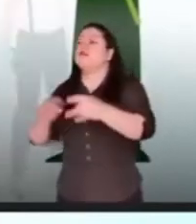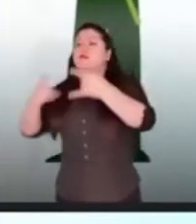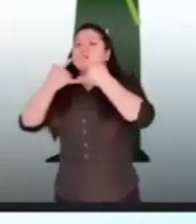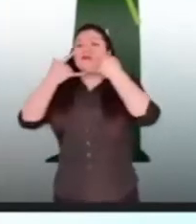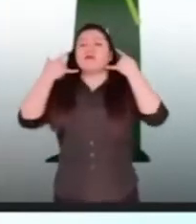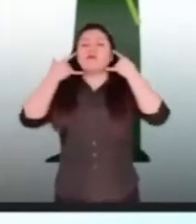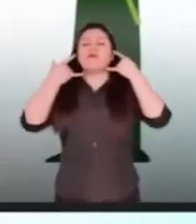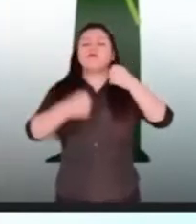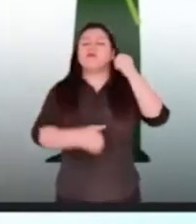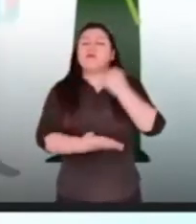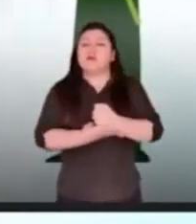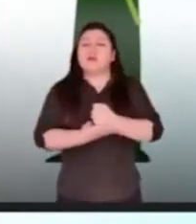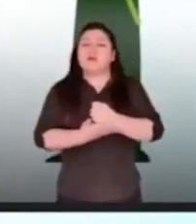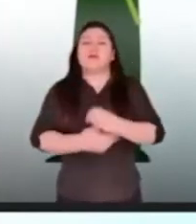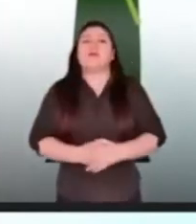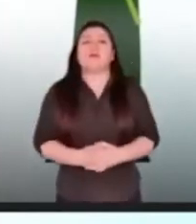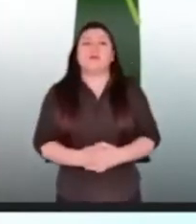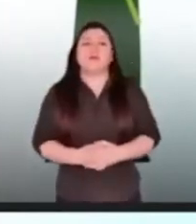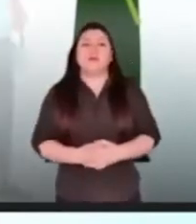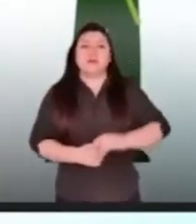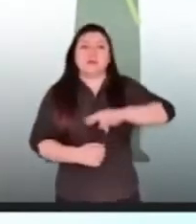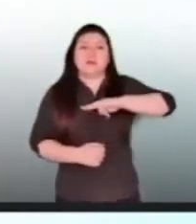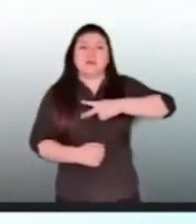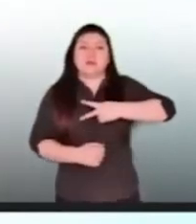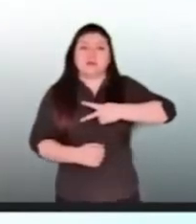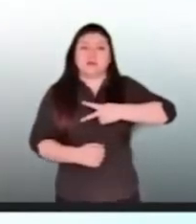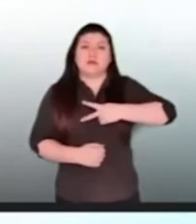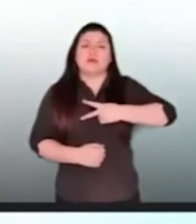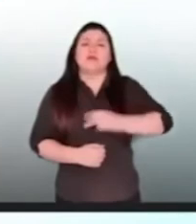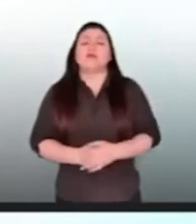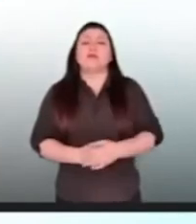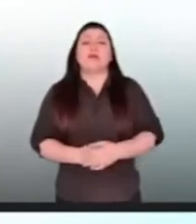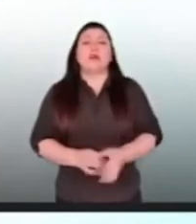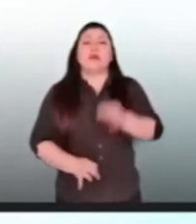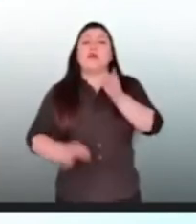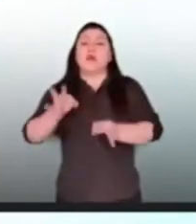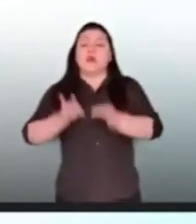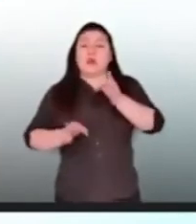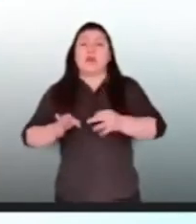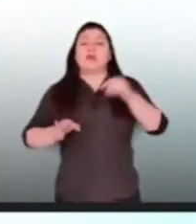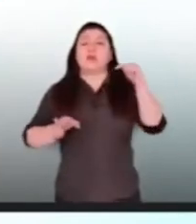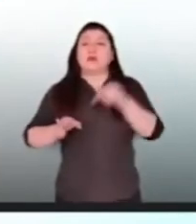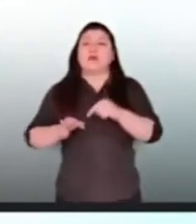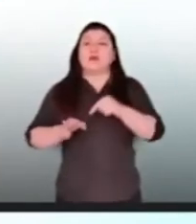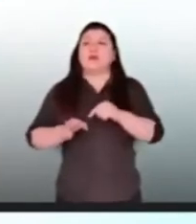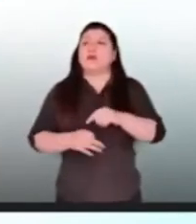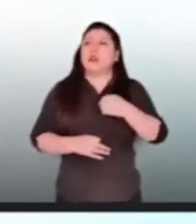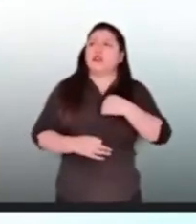observadores electorales y los jurados de votación haciendo uso obligatorio del tapabocas.